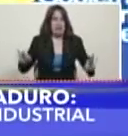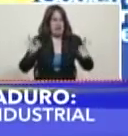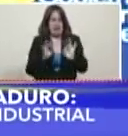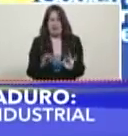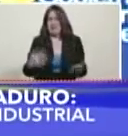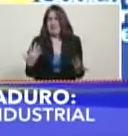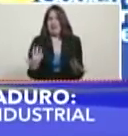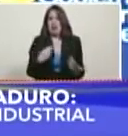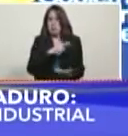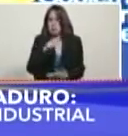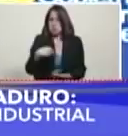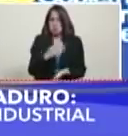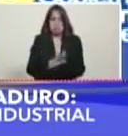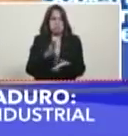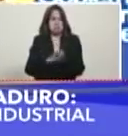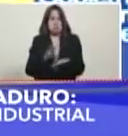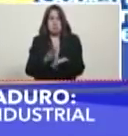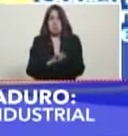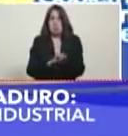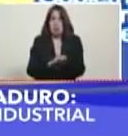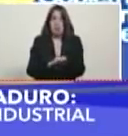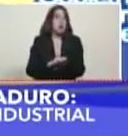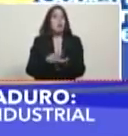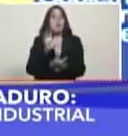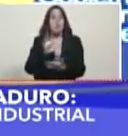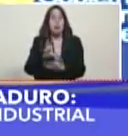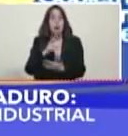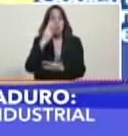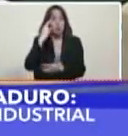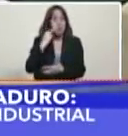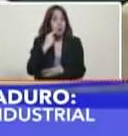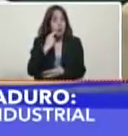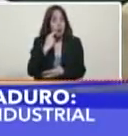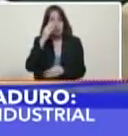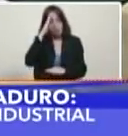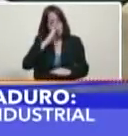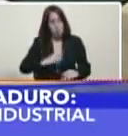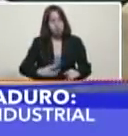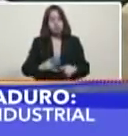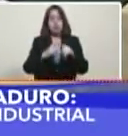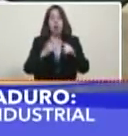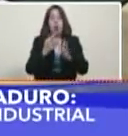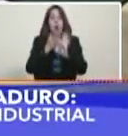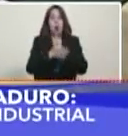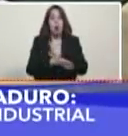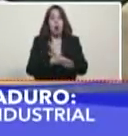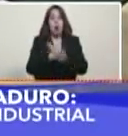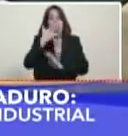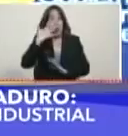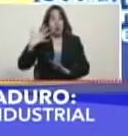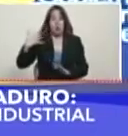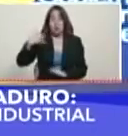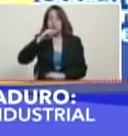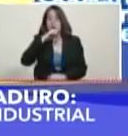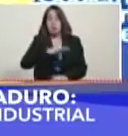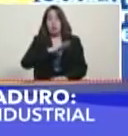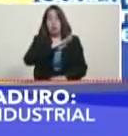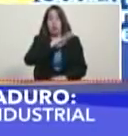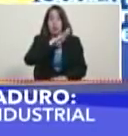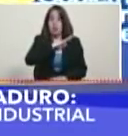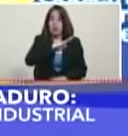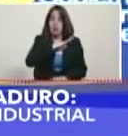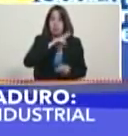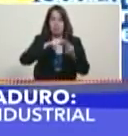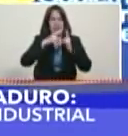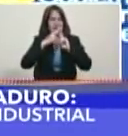procolonialista. Somos un país bolivariano, digno, orgulloso de nuestra historia. Un país pacifista,